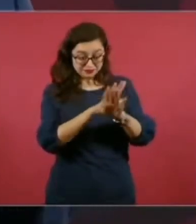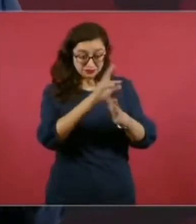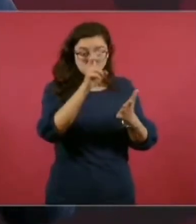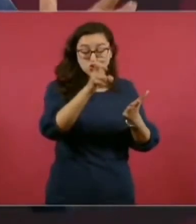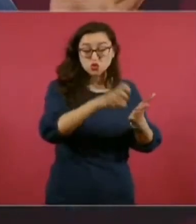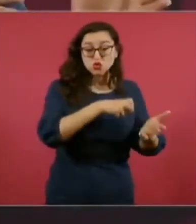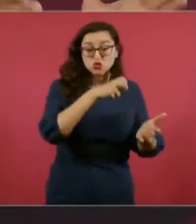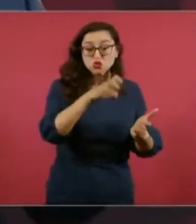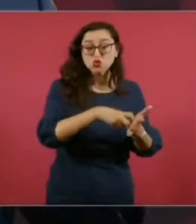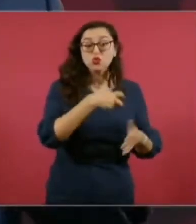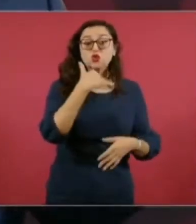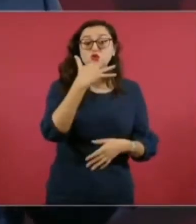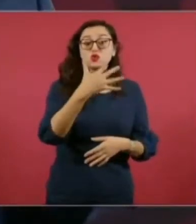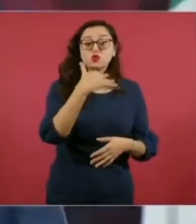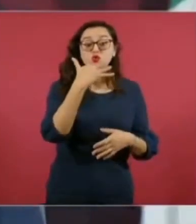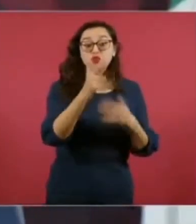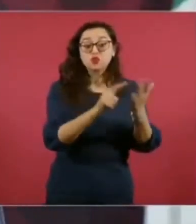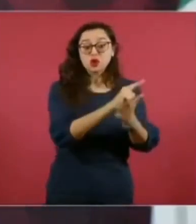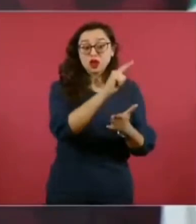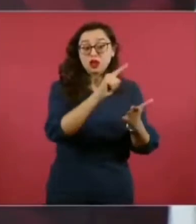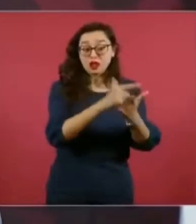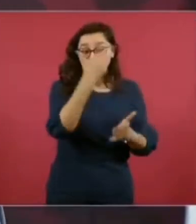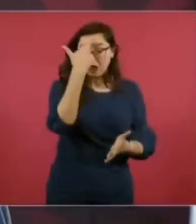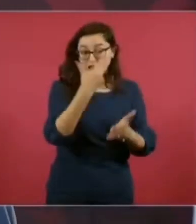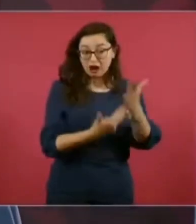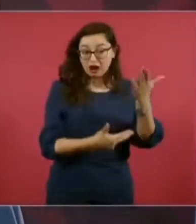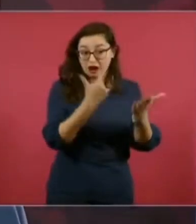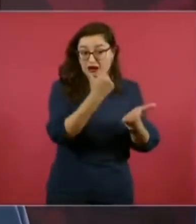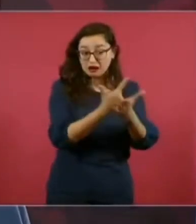como delito la corrupción,